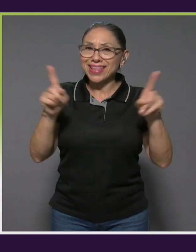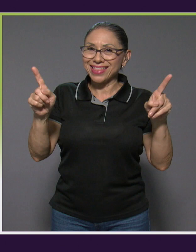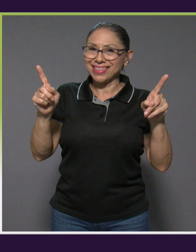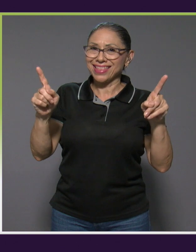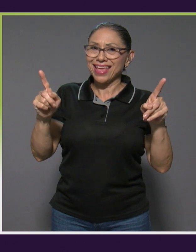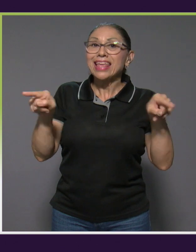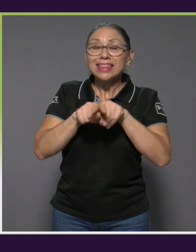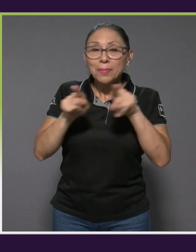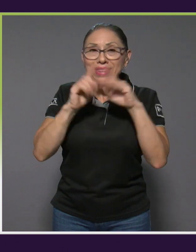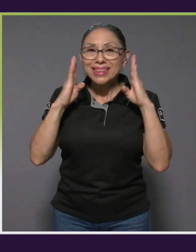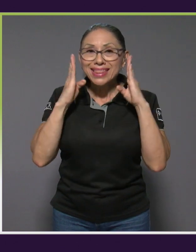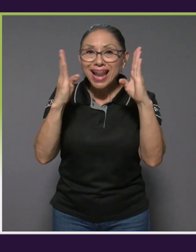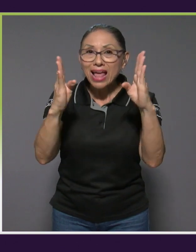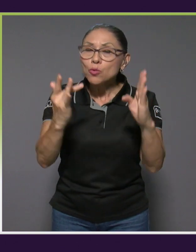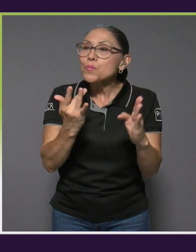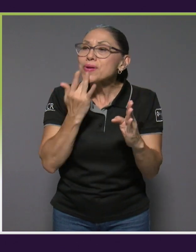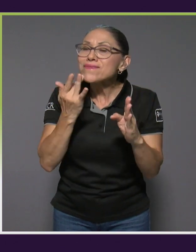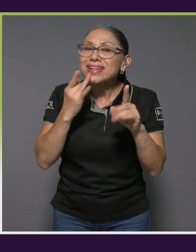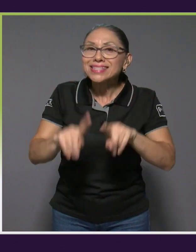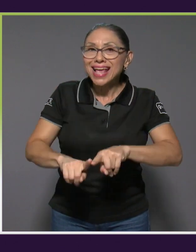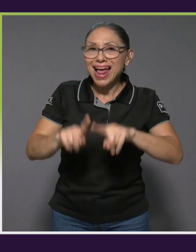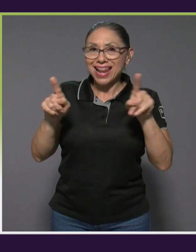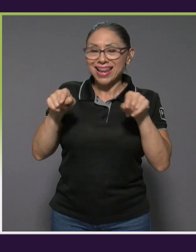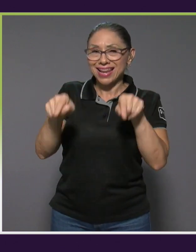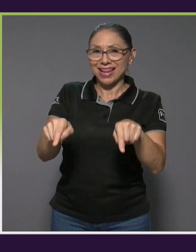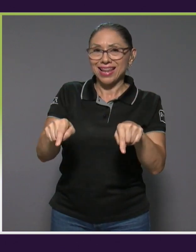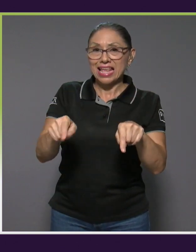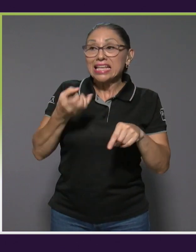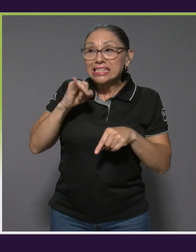cuando se presentan. Y a la persona que llega a denunciar un caso